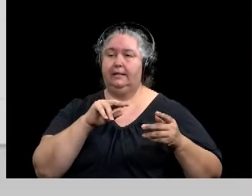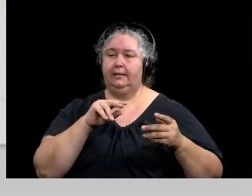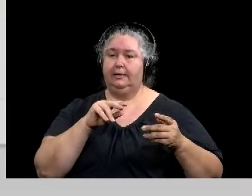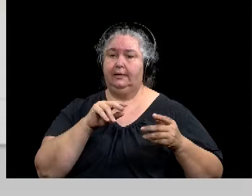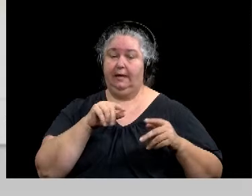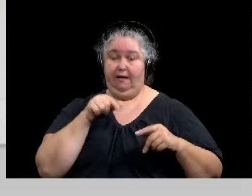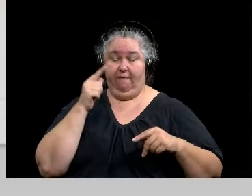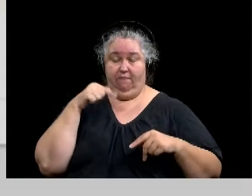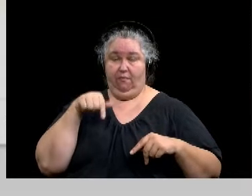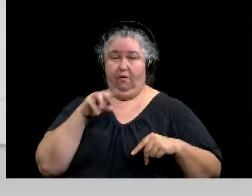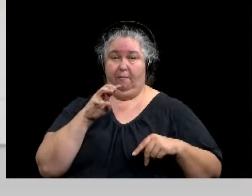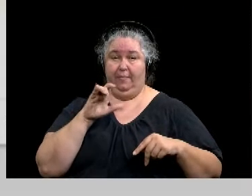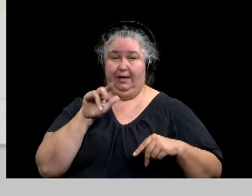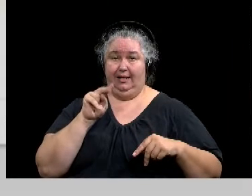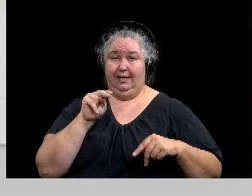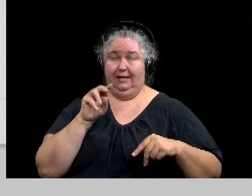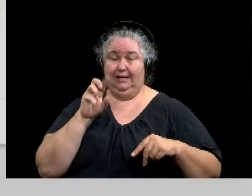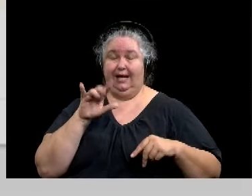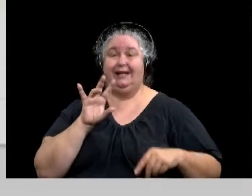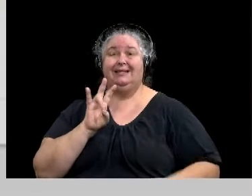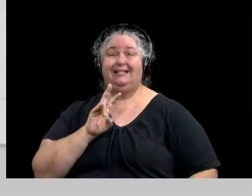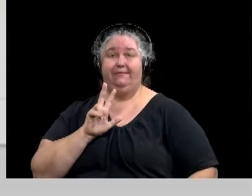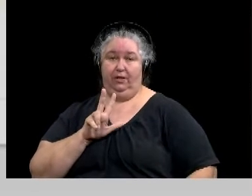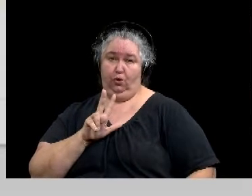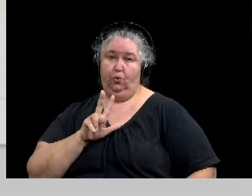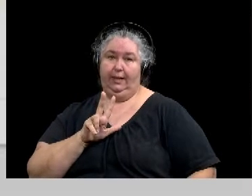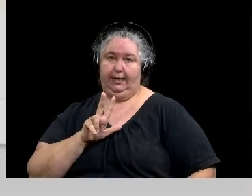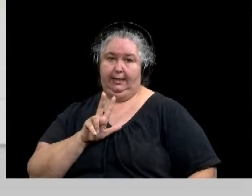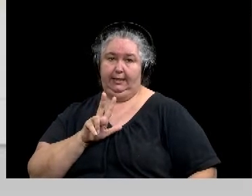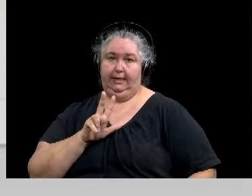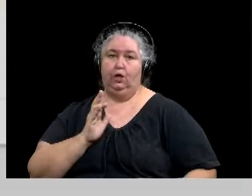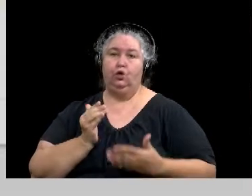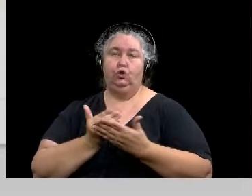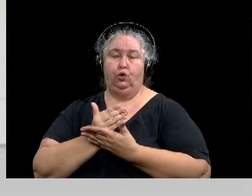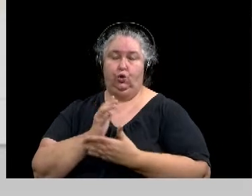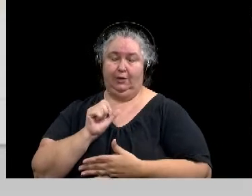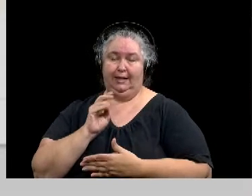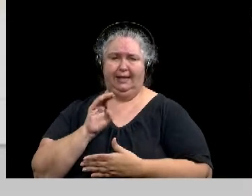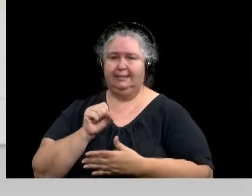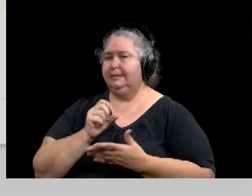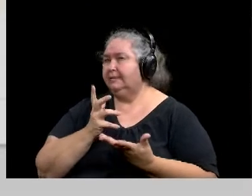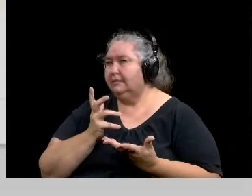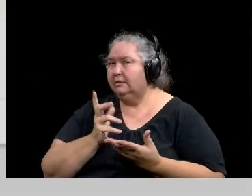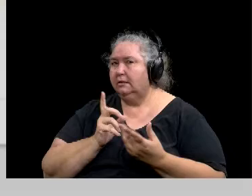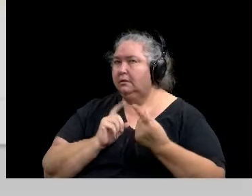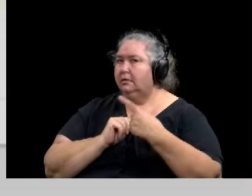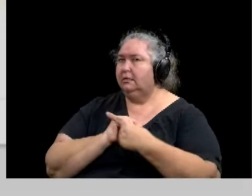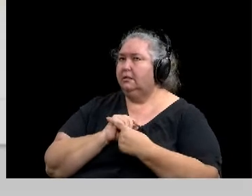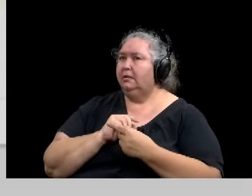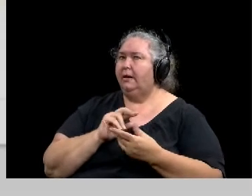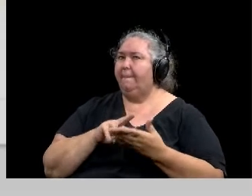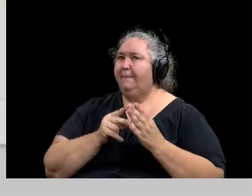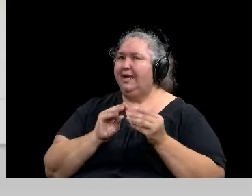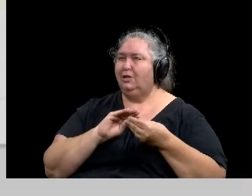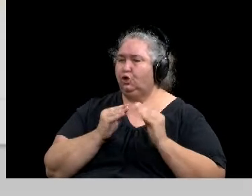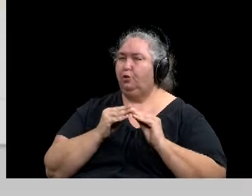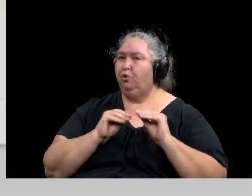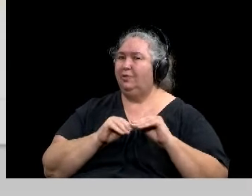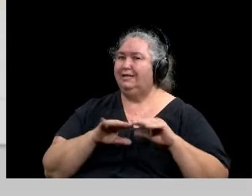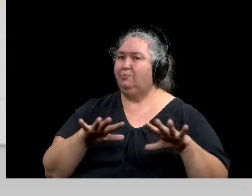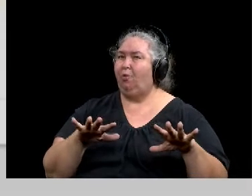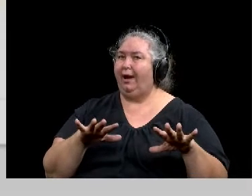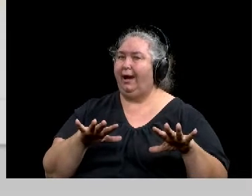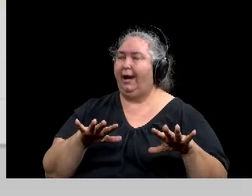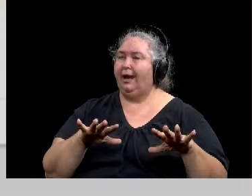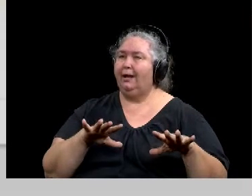casos para el condado de mclaren así es que podemos ver aquí en la comunidad